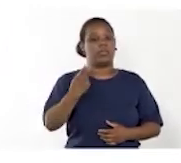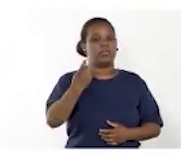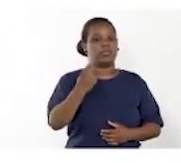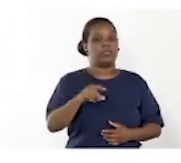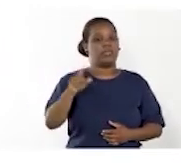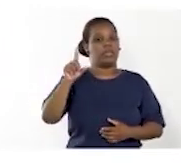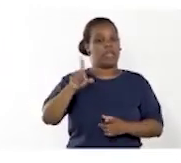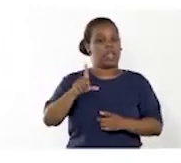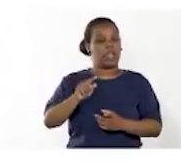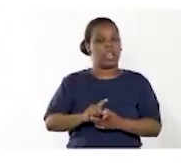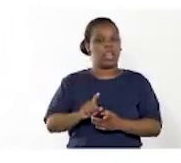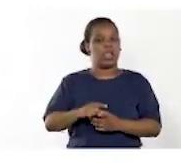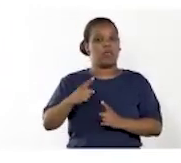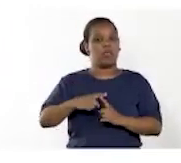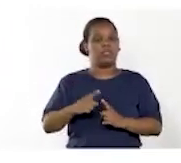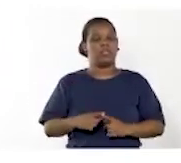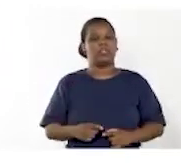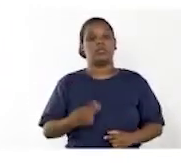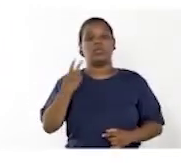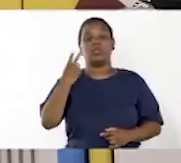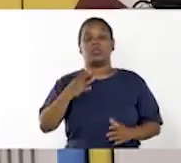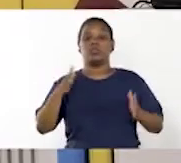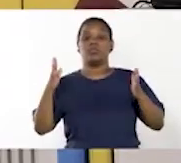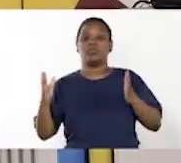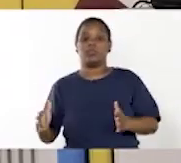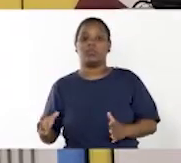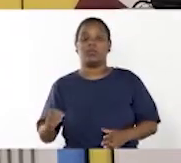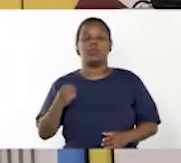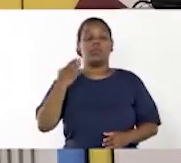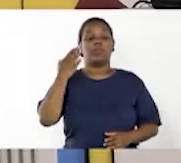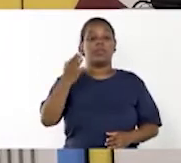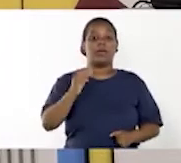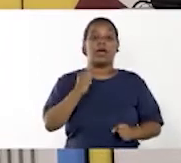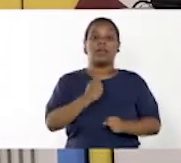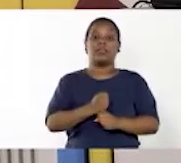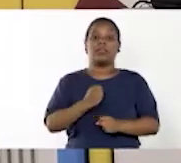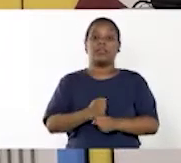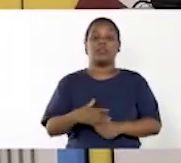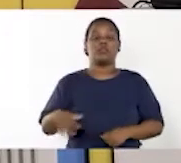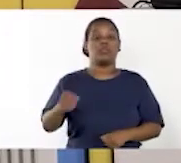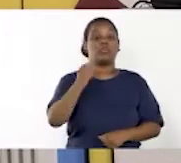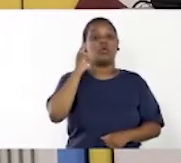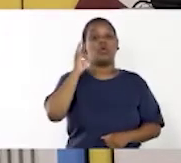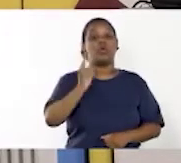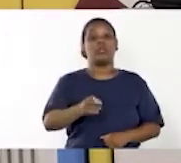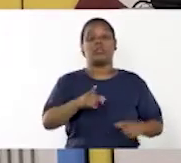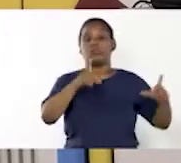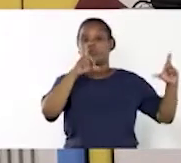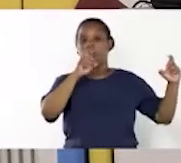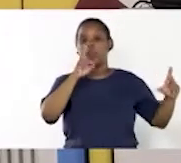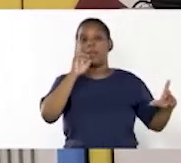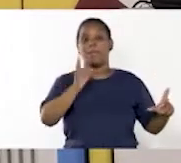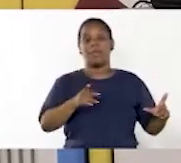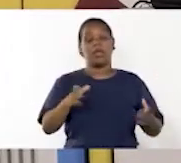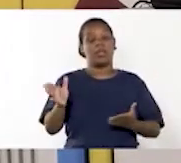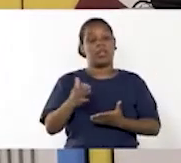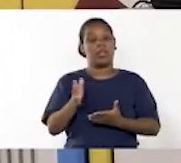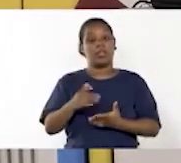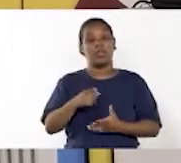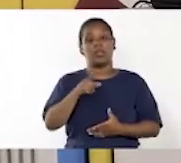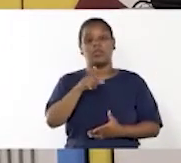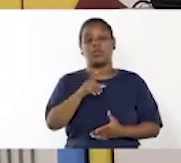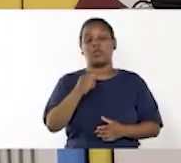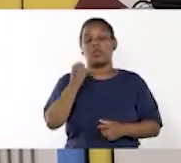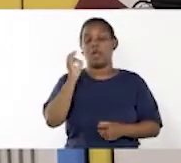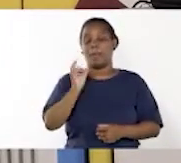En el segundo semestre van a trabajar, aquí todas estas orientaciones que están aquí son de las páginas del libro, que es con este libro que